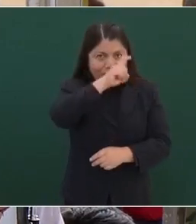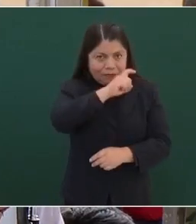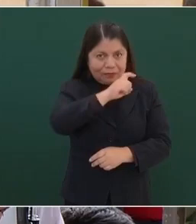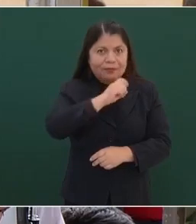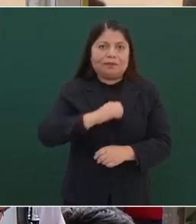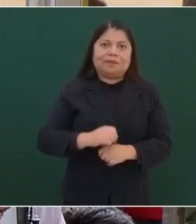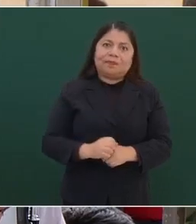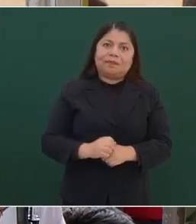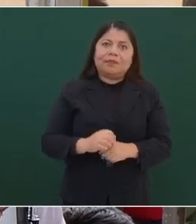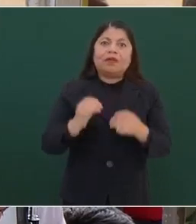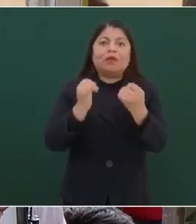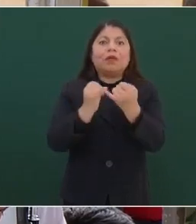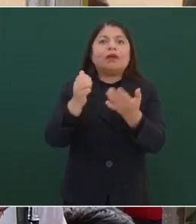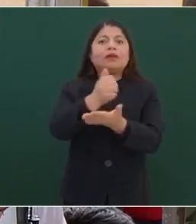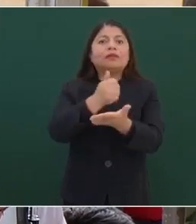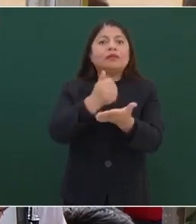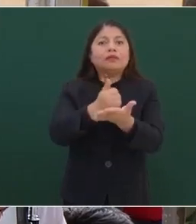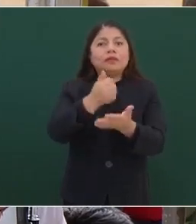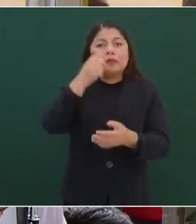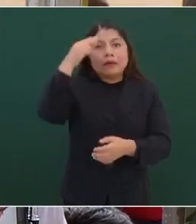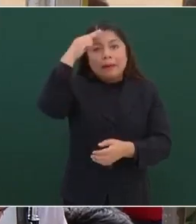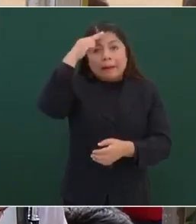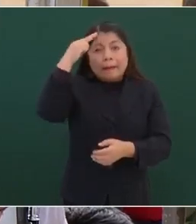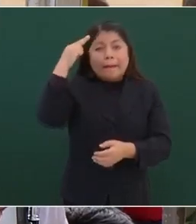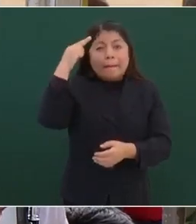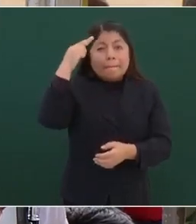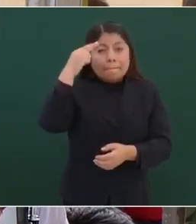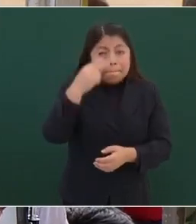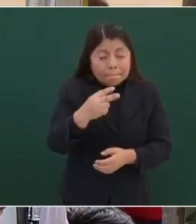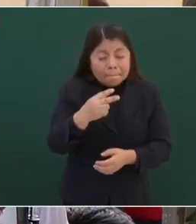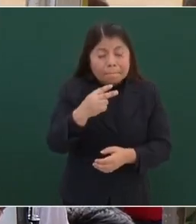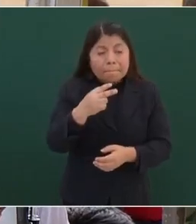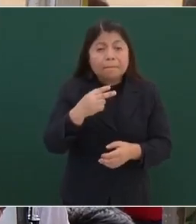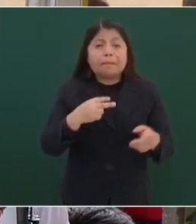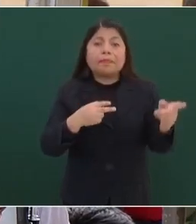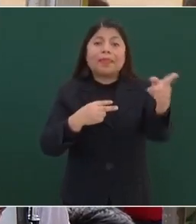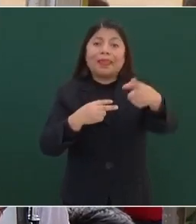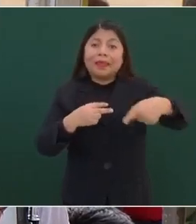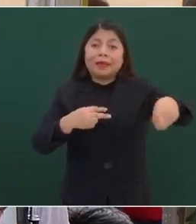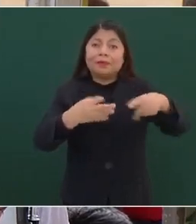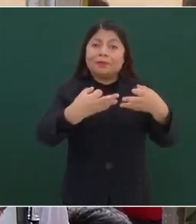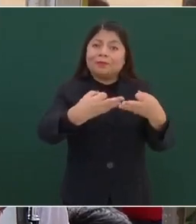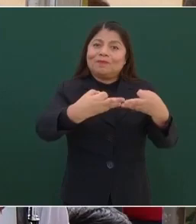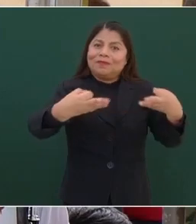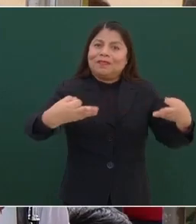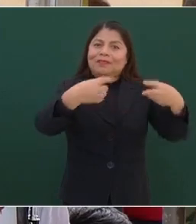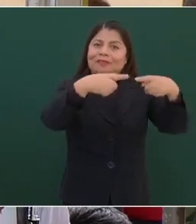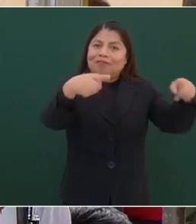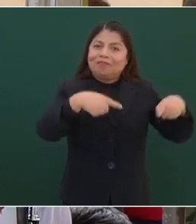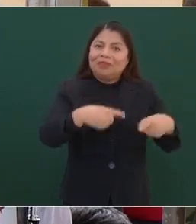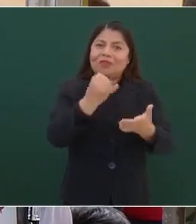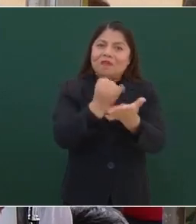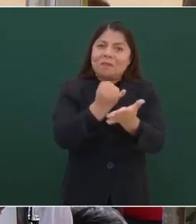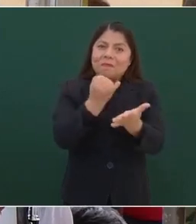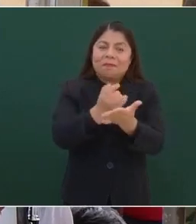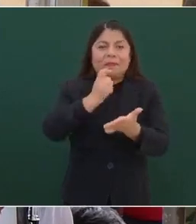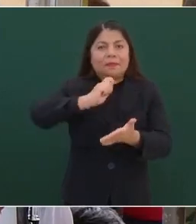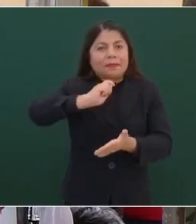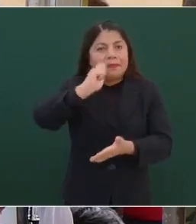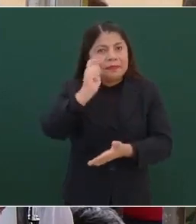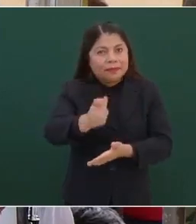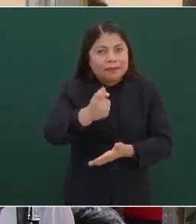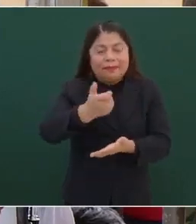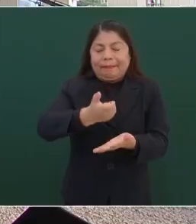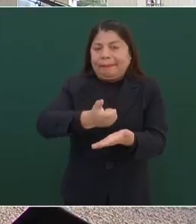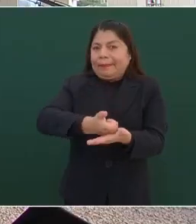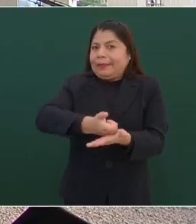la Ciudad de México, que es el hecho que les cobran los impuestos, obviamente, de sus terrenos, pues ya no tienen capacidad ellos para cubrir eso y quisieran, ojalá